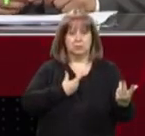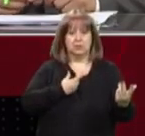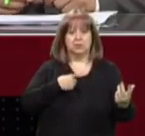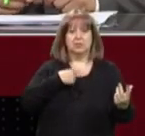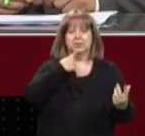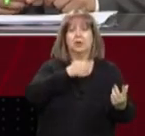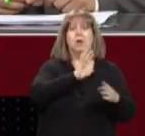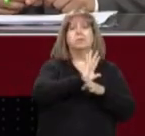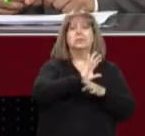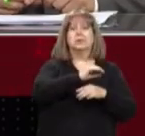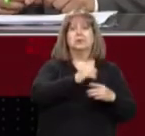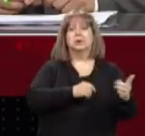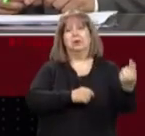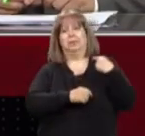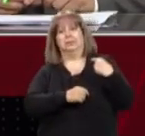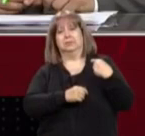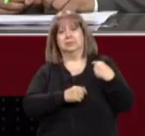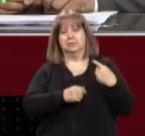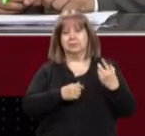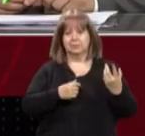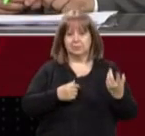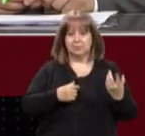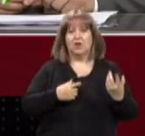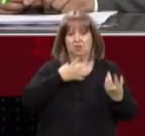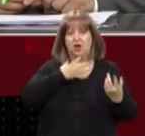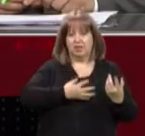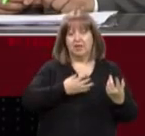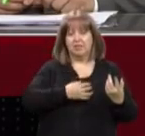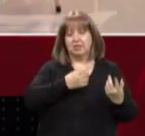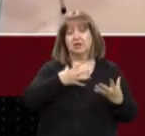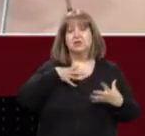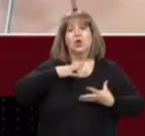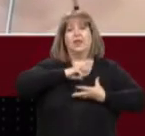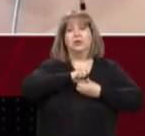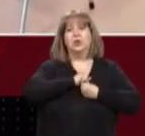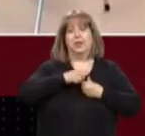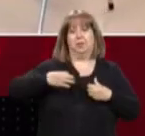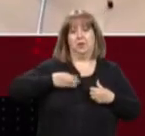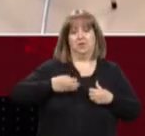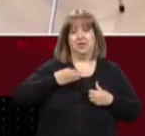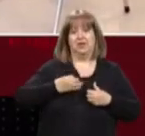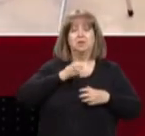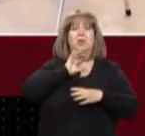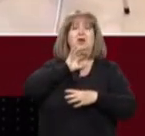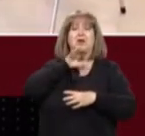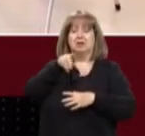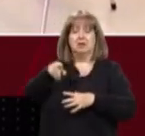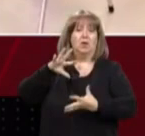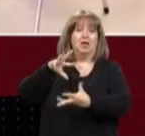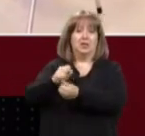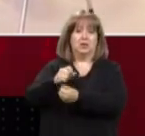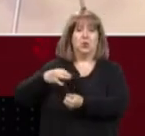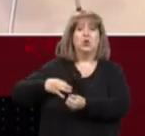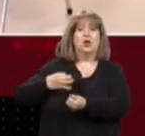gané. Sí, me ganó. La verdad que me destruyó, la verdad que al matar a Lucito nos destruyó a